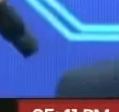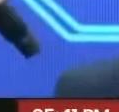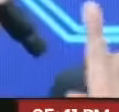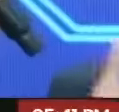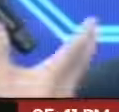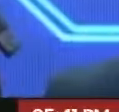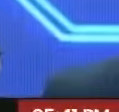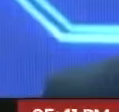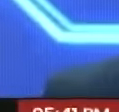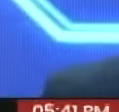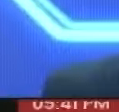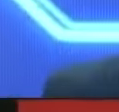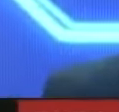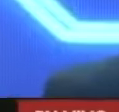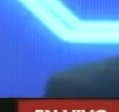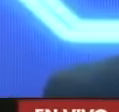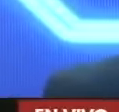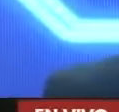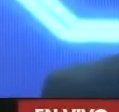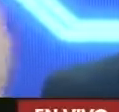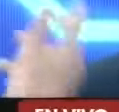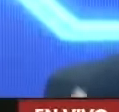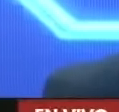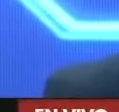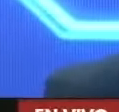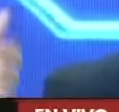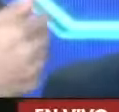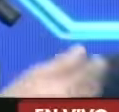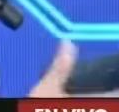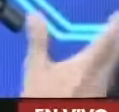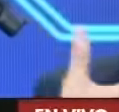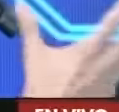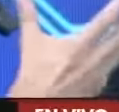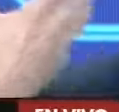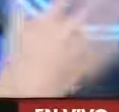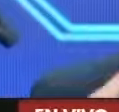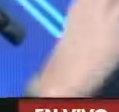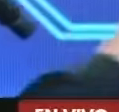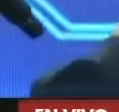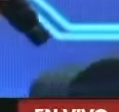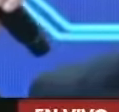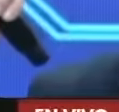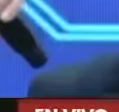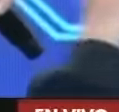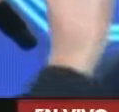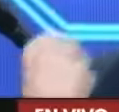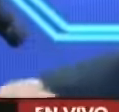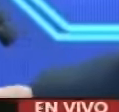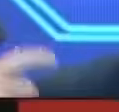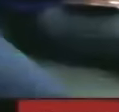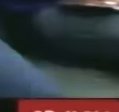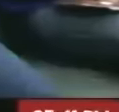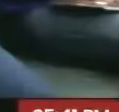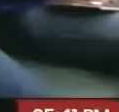Entonces, ¿cómo hace nuestra familia, cómo hace ese padre, cómo hace esa madre para ver cómo puede apoyar para que